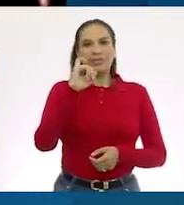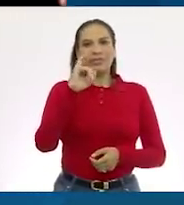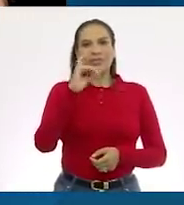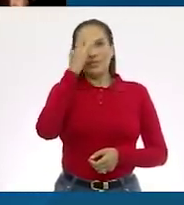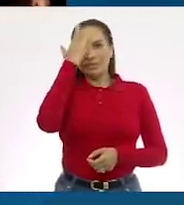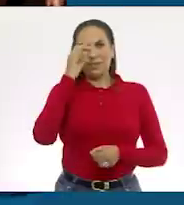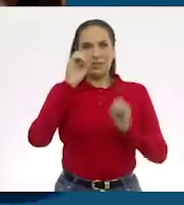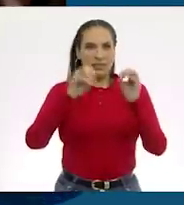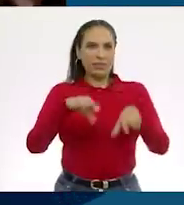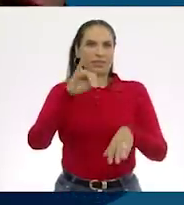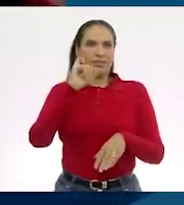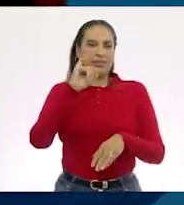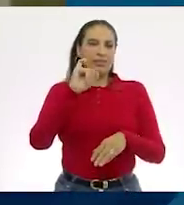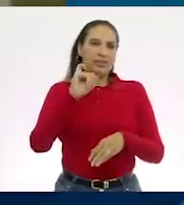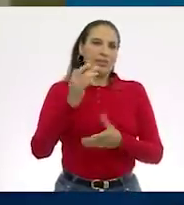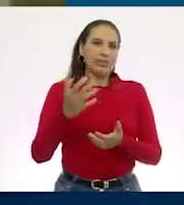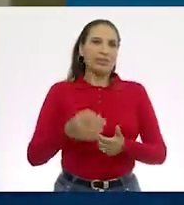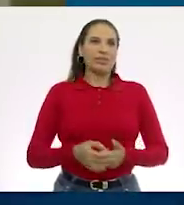claro.